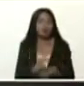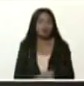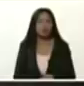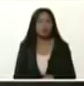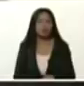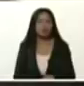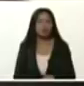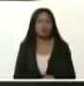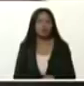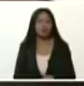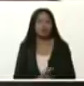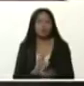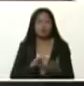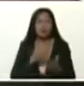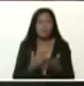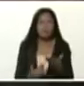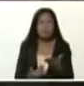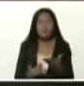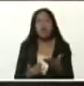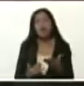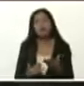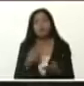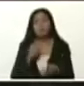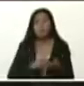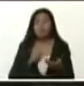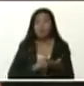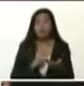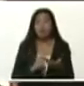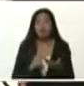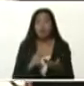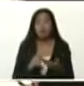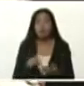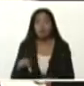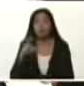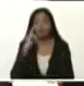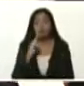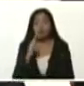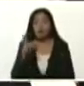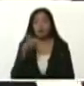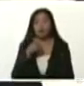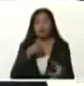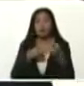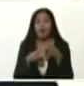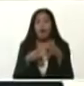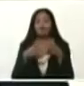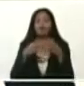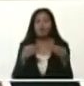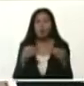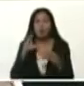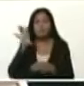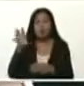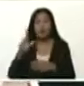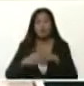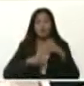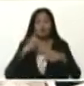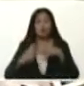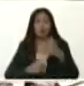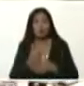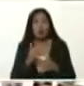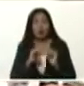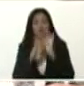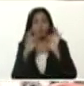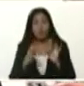del plan minero del Orinoco. Va a dinamizarlo. Ganar, ganar. El país produce más, obtiene recursos